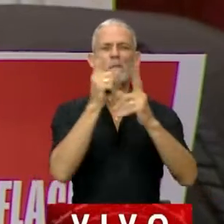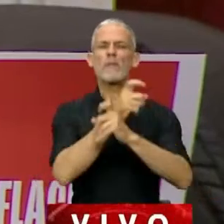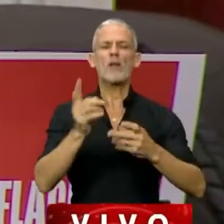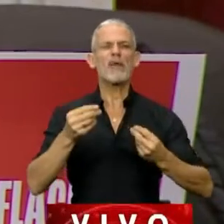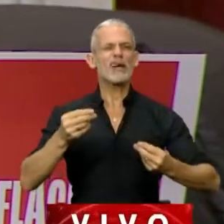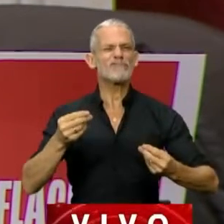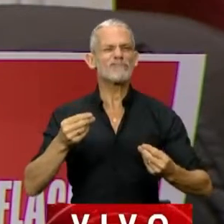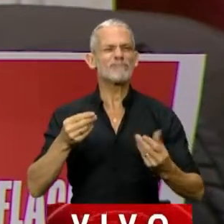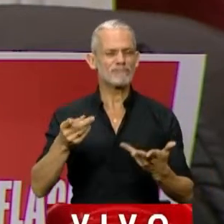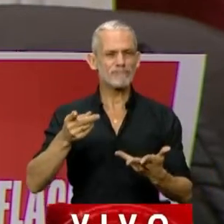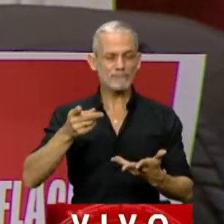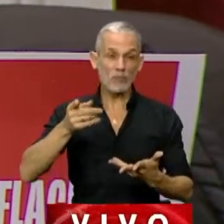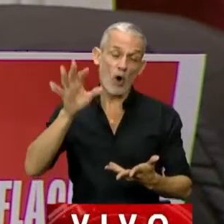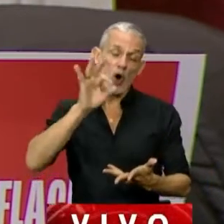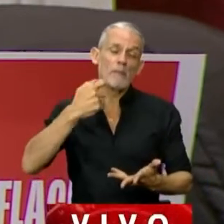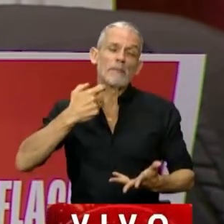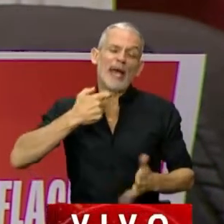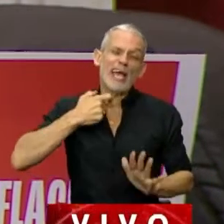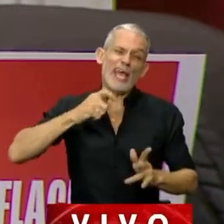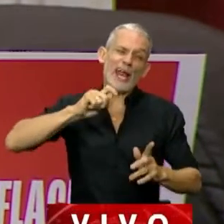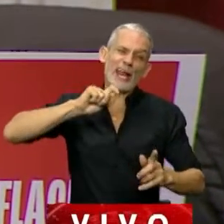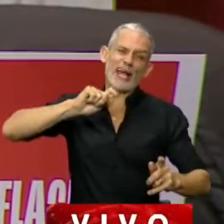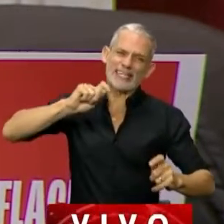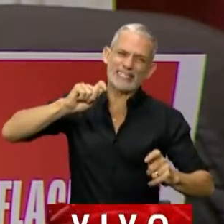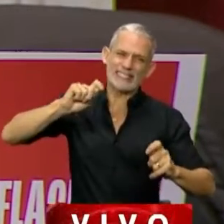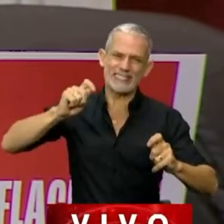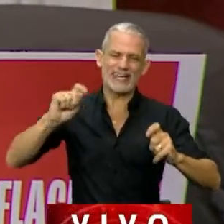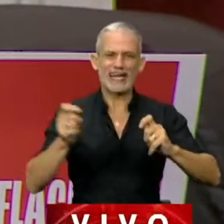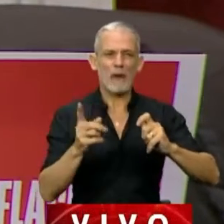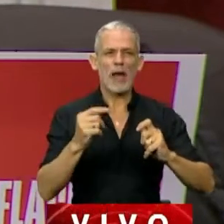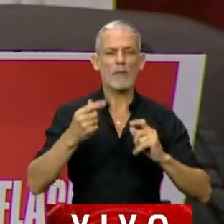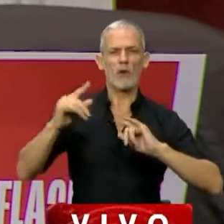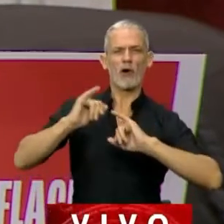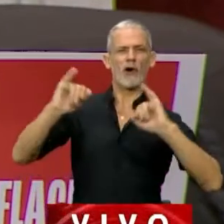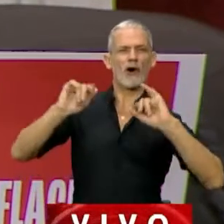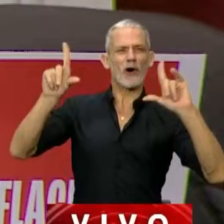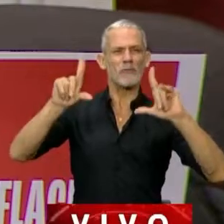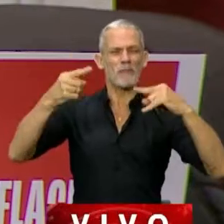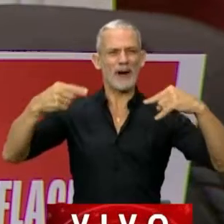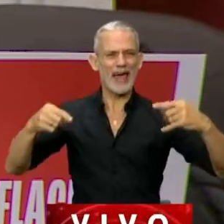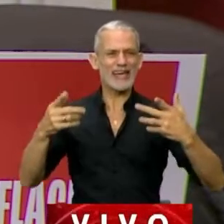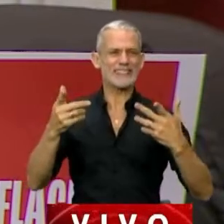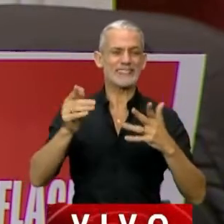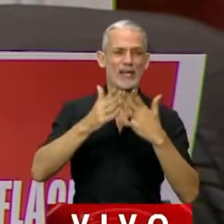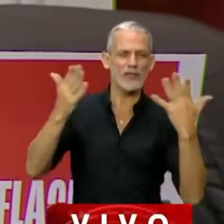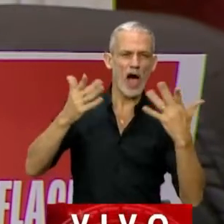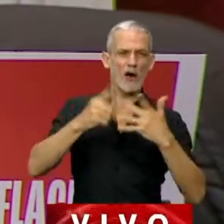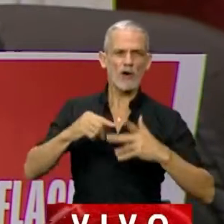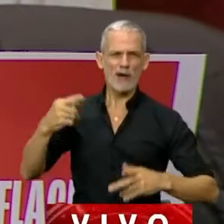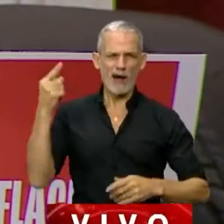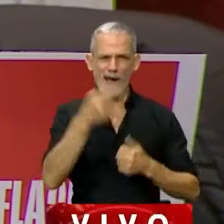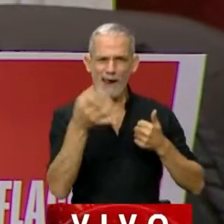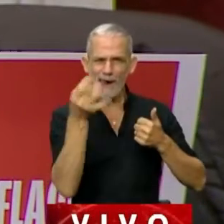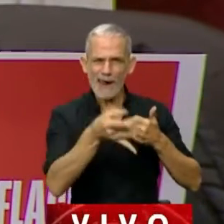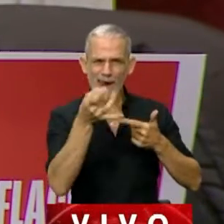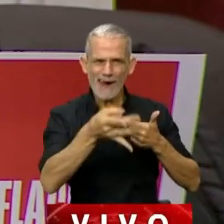de transformar o intentar transformar mediante operaciones de prensa, mediante el ataque